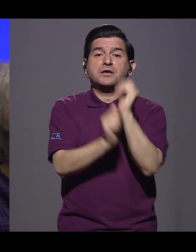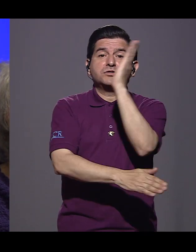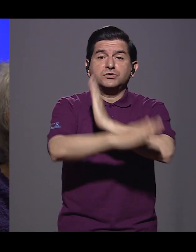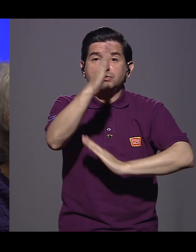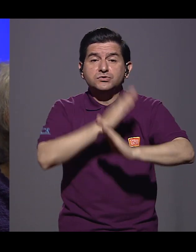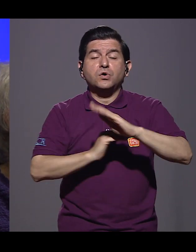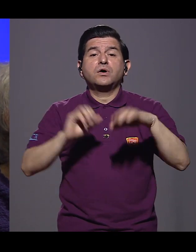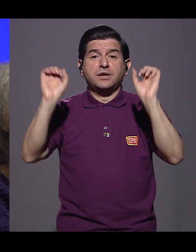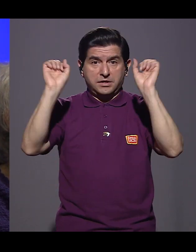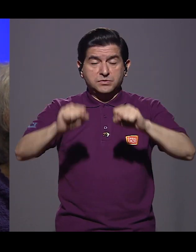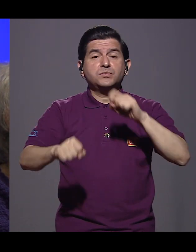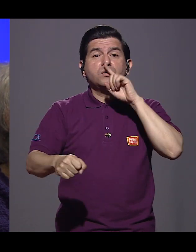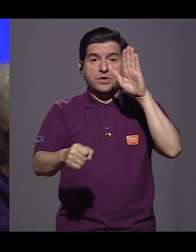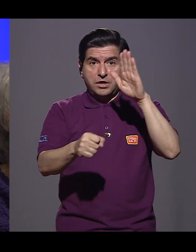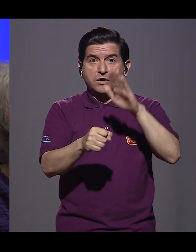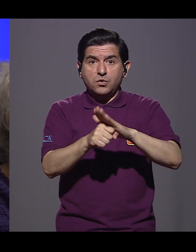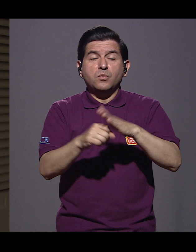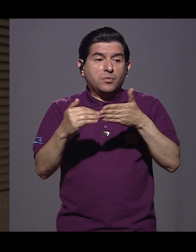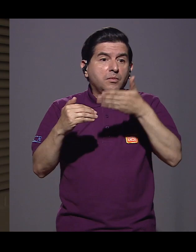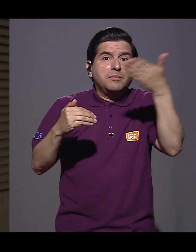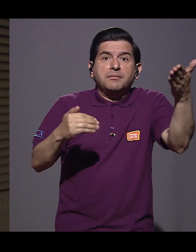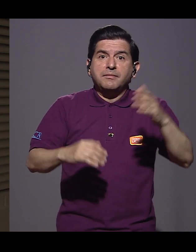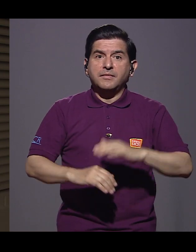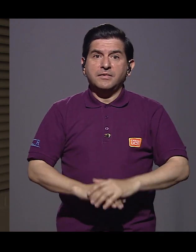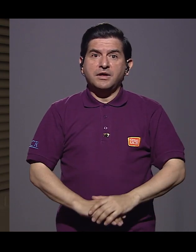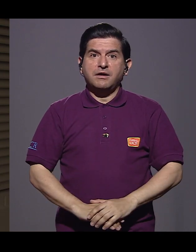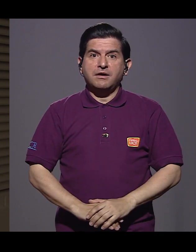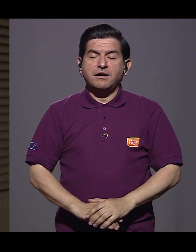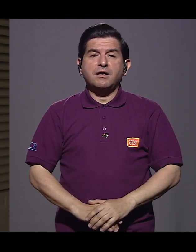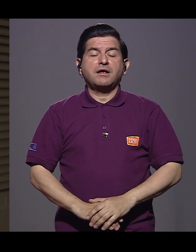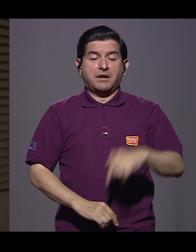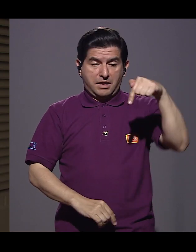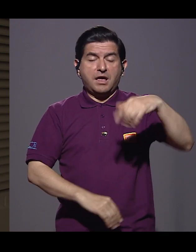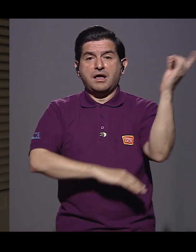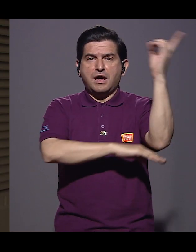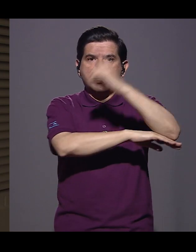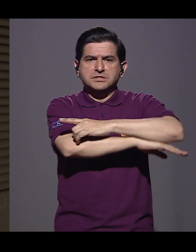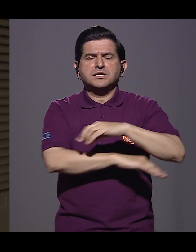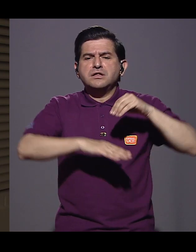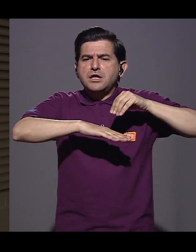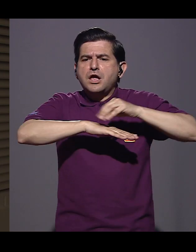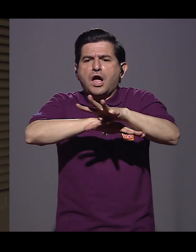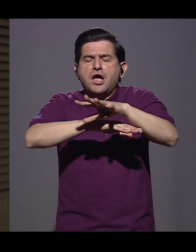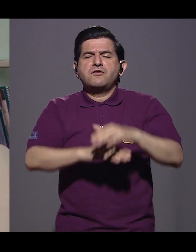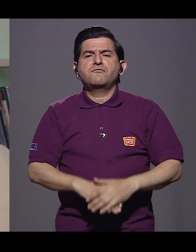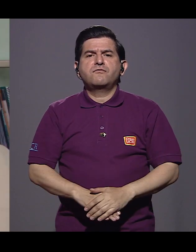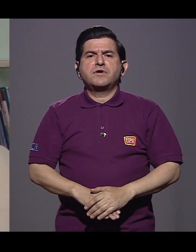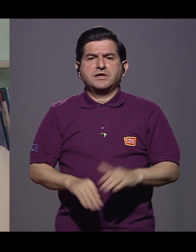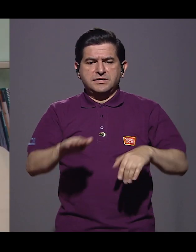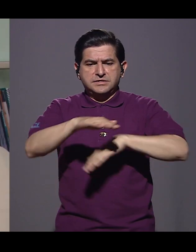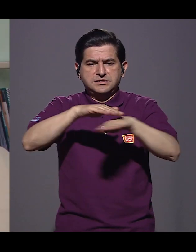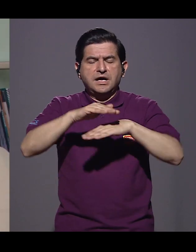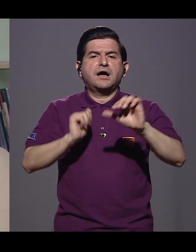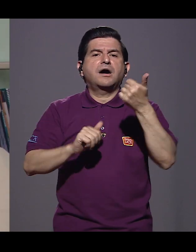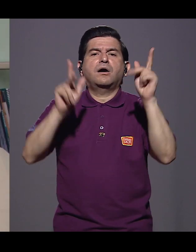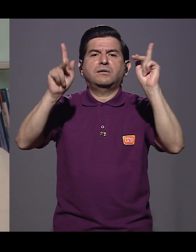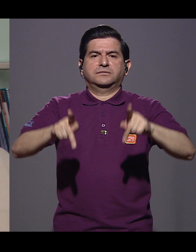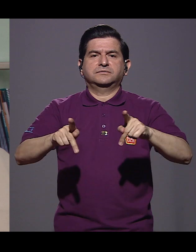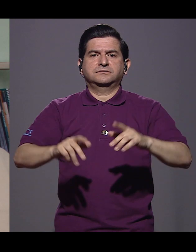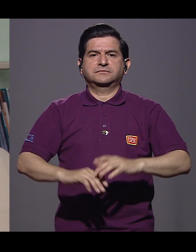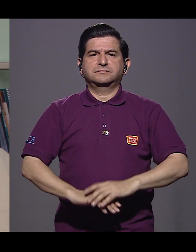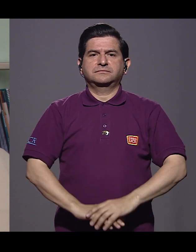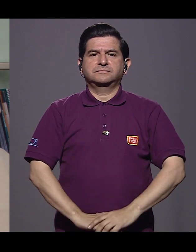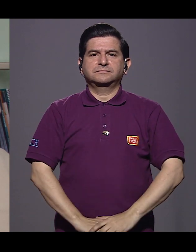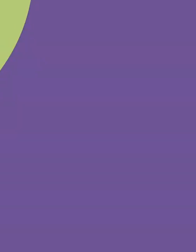con discapacidad que han logrado grandes cosas, el día de hoy se convierten en influencias y en referencias para otros.